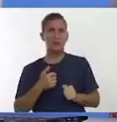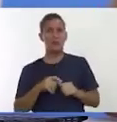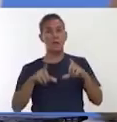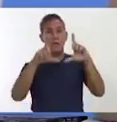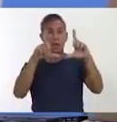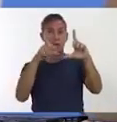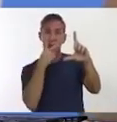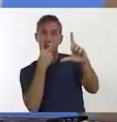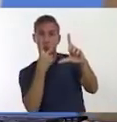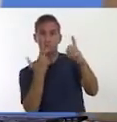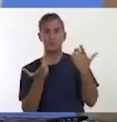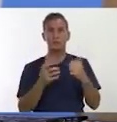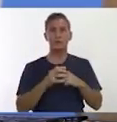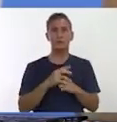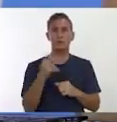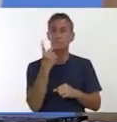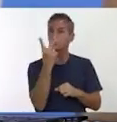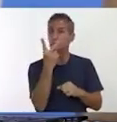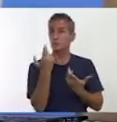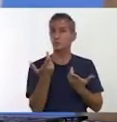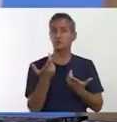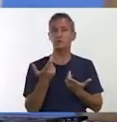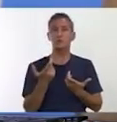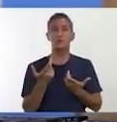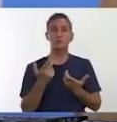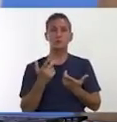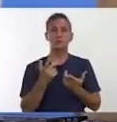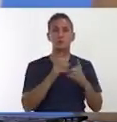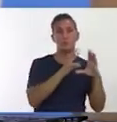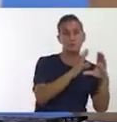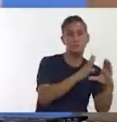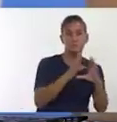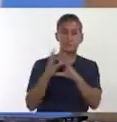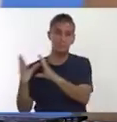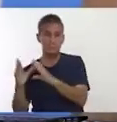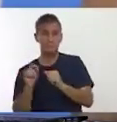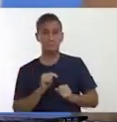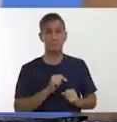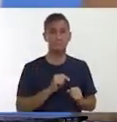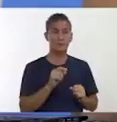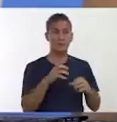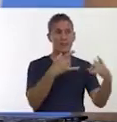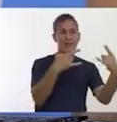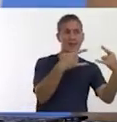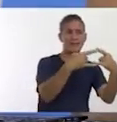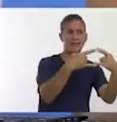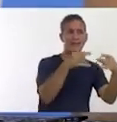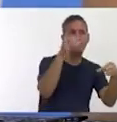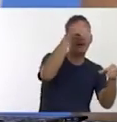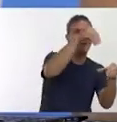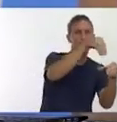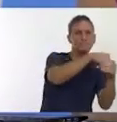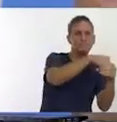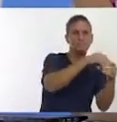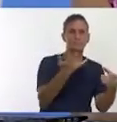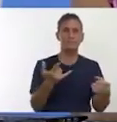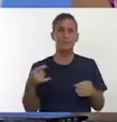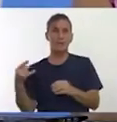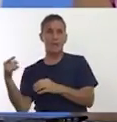inducida. En la diapo aparecen dos casos, en el caso en el que el imán